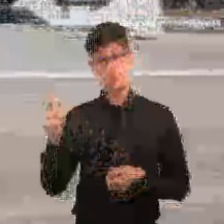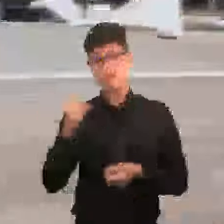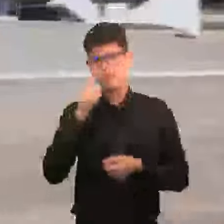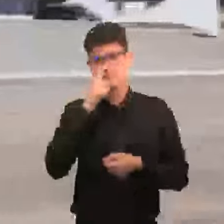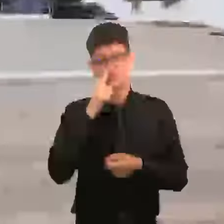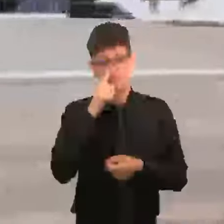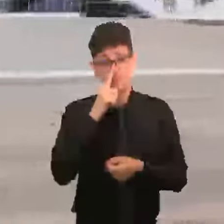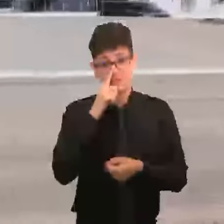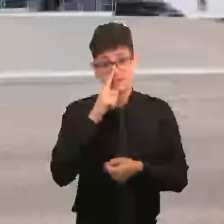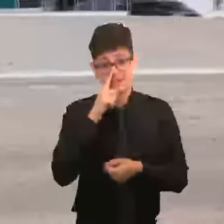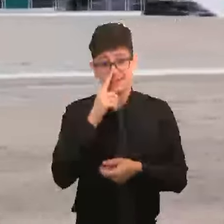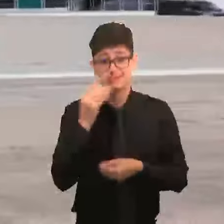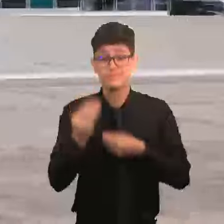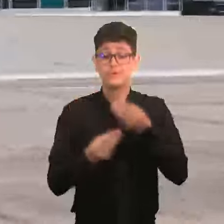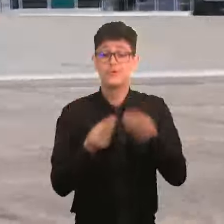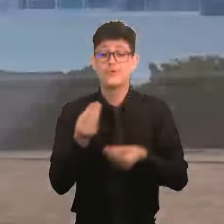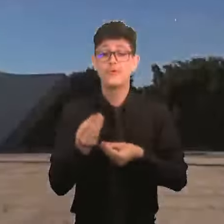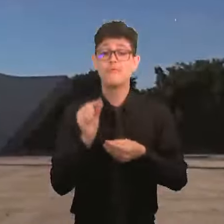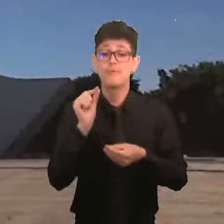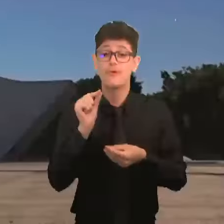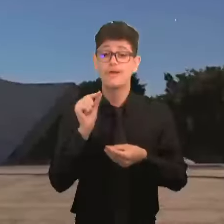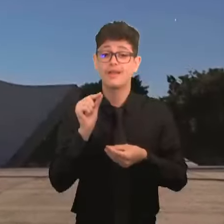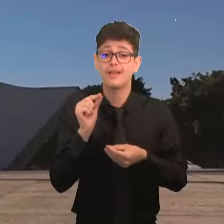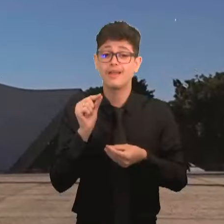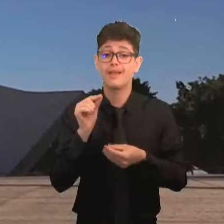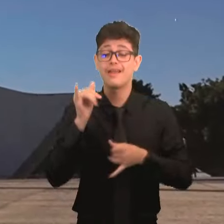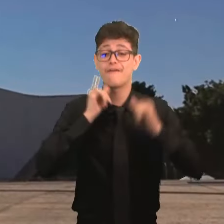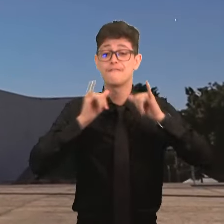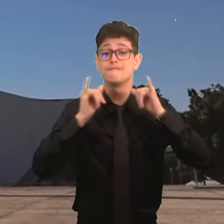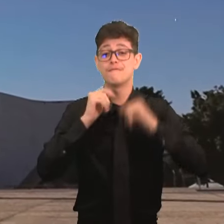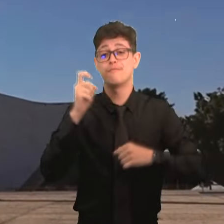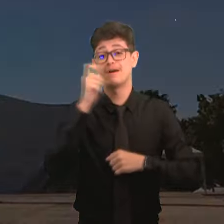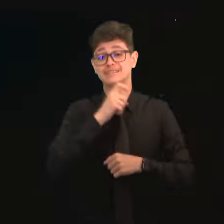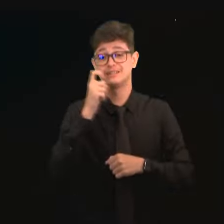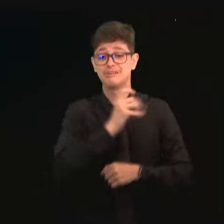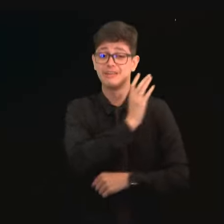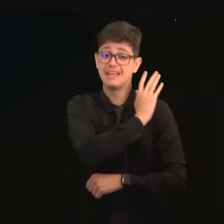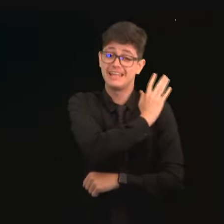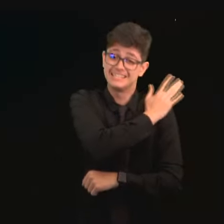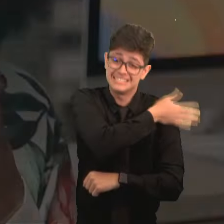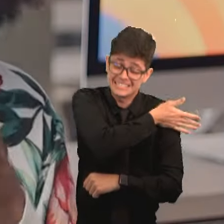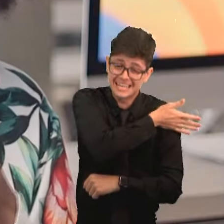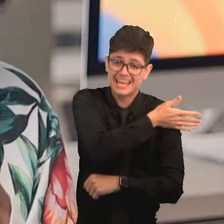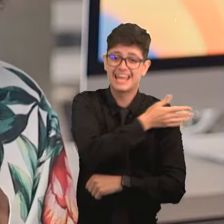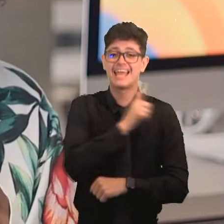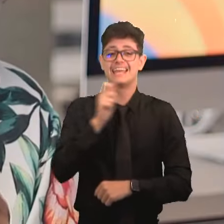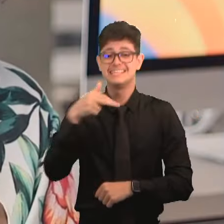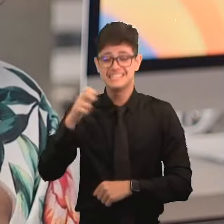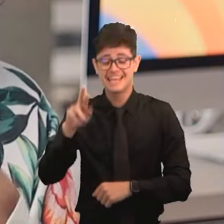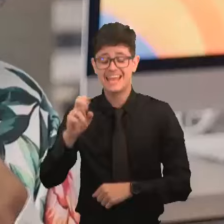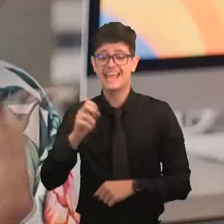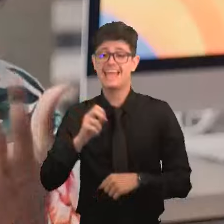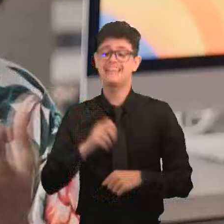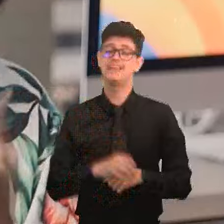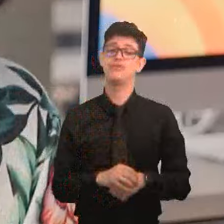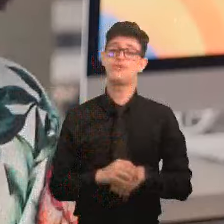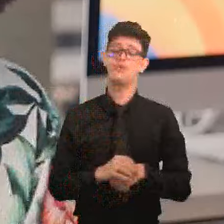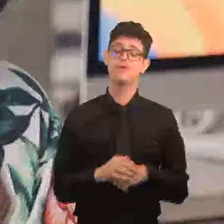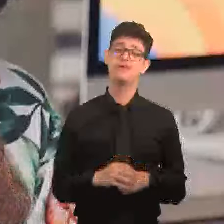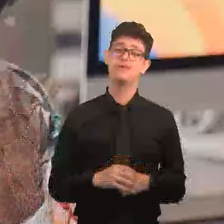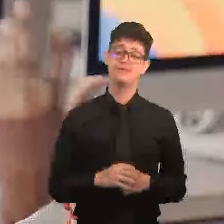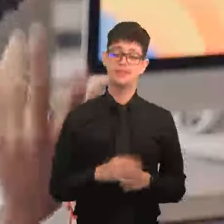los riesgos relacionados con los sesgos discriminatorios de raza, género o color.